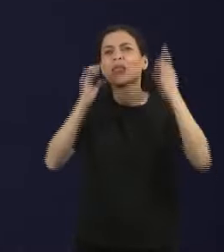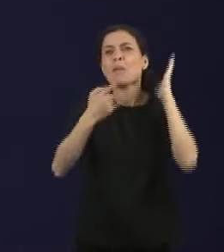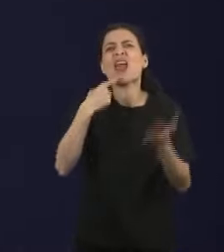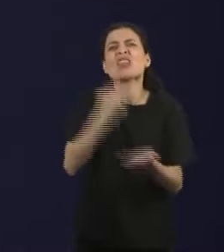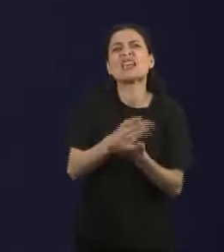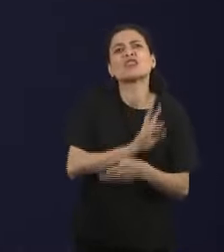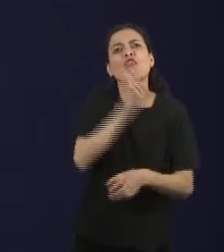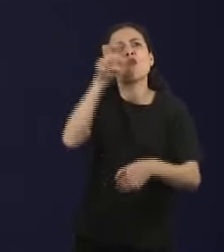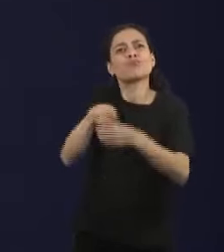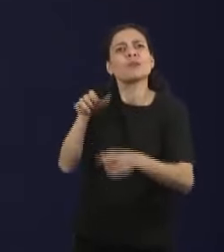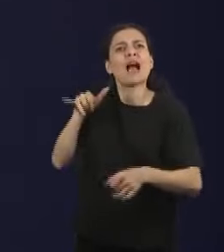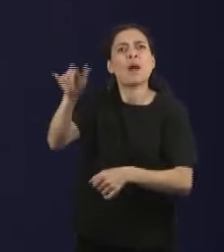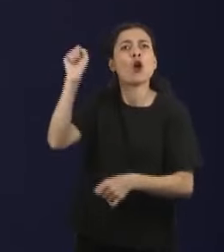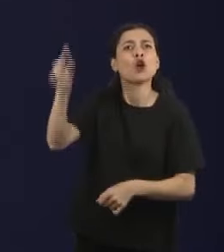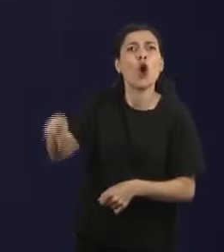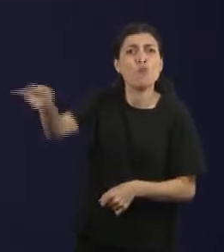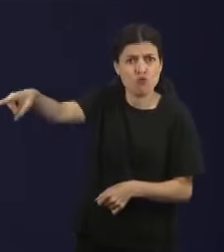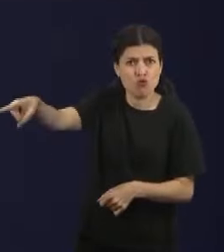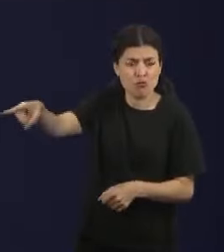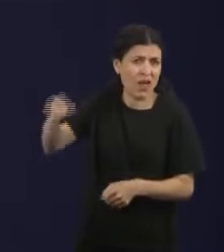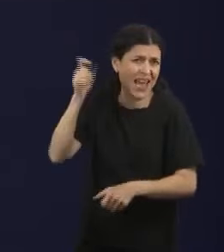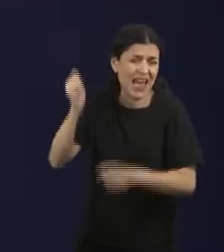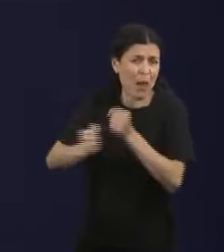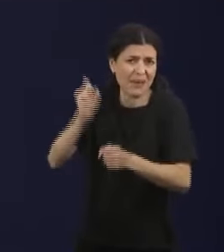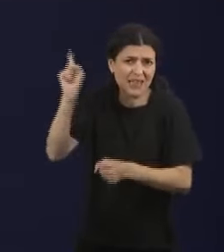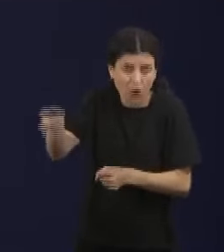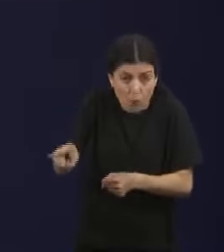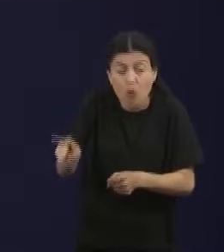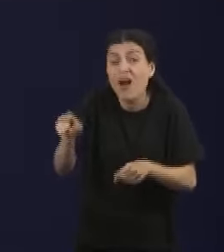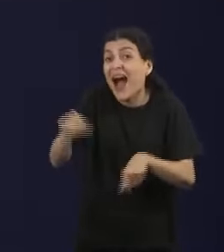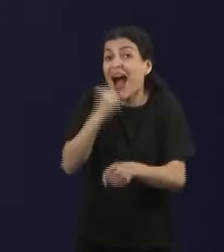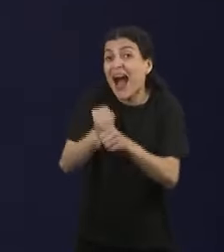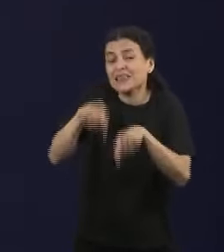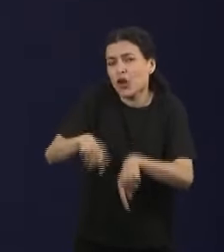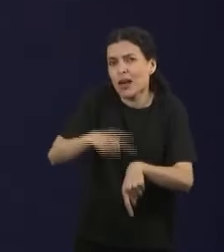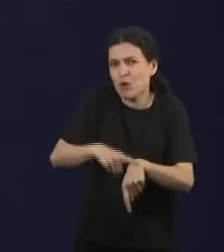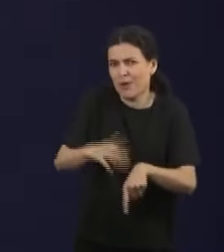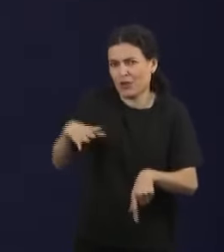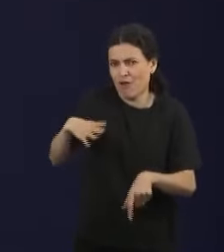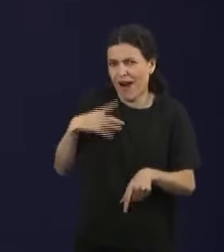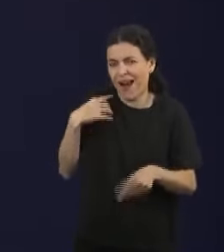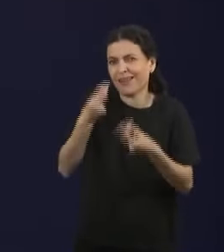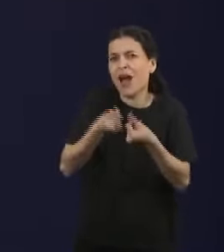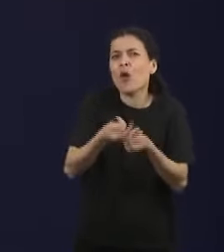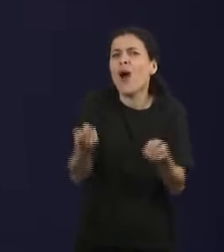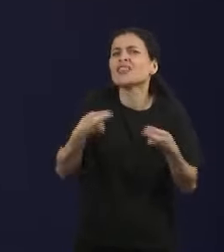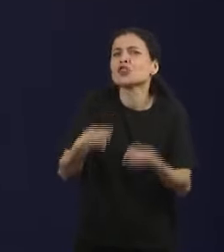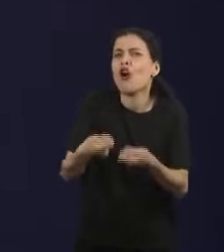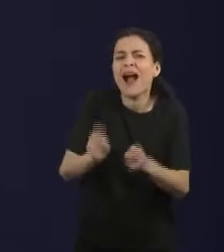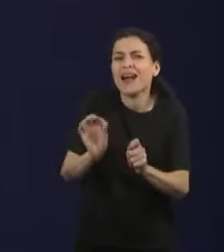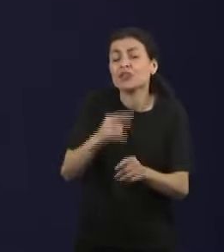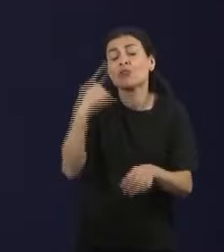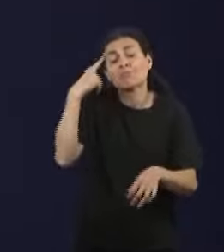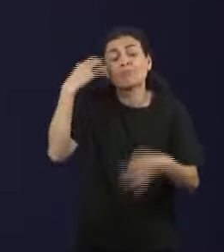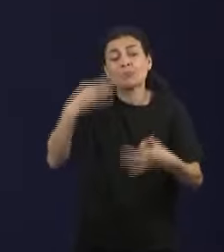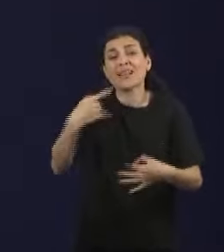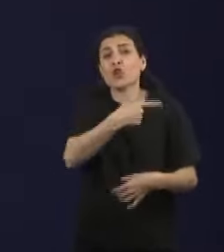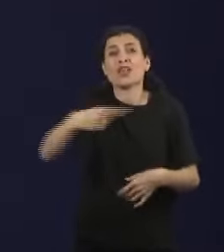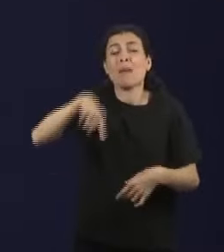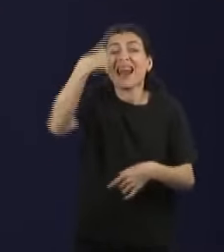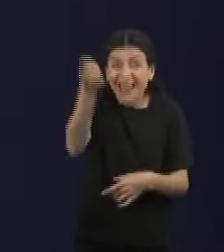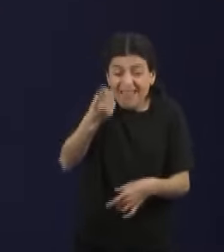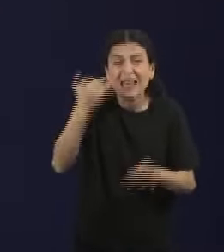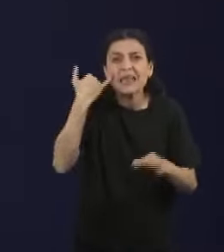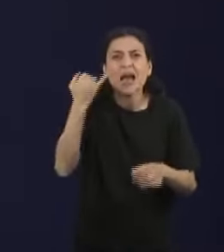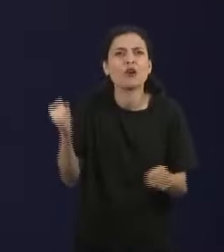puede hacer cuando el presidente regresa Así que en tal caso la semana que viene se los informo si es que le sigue